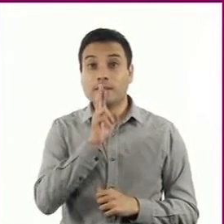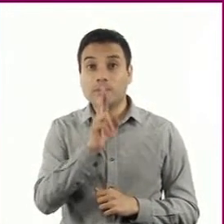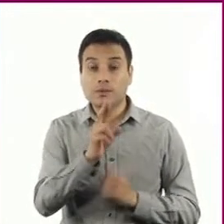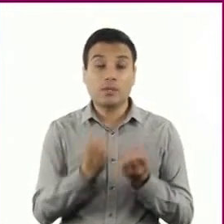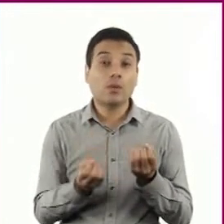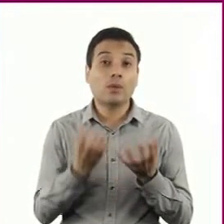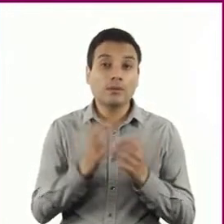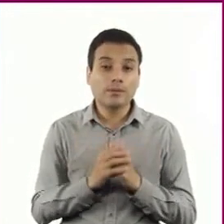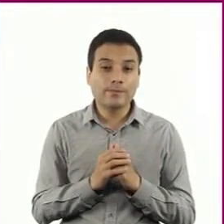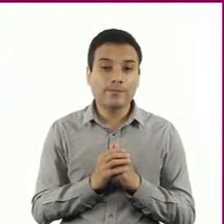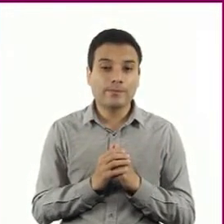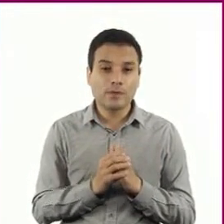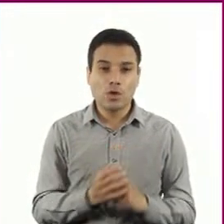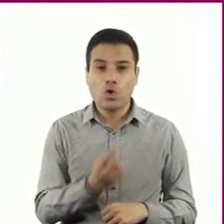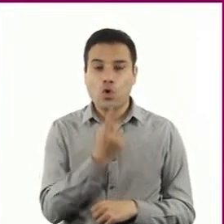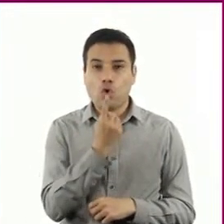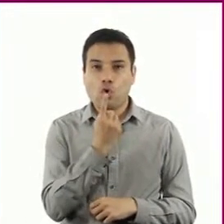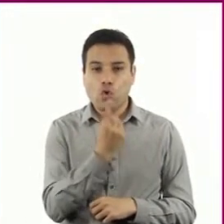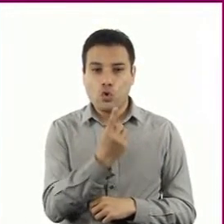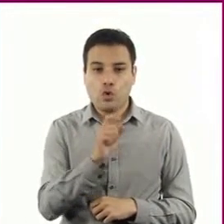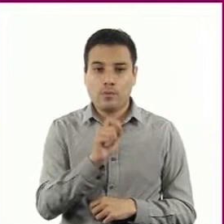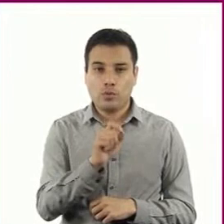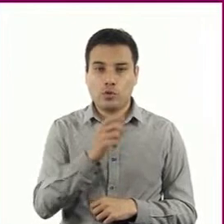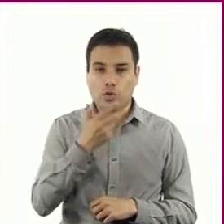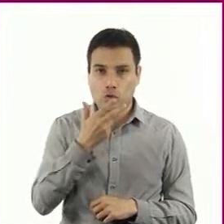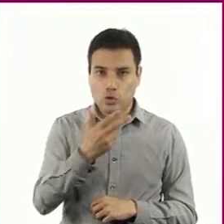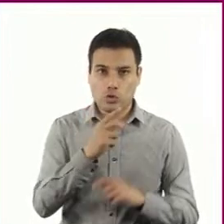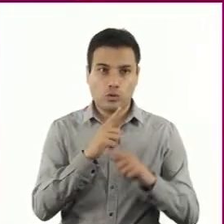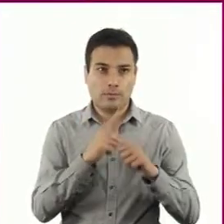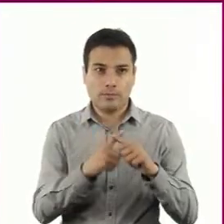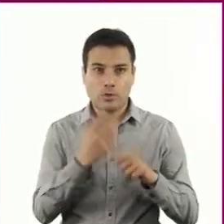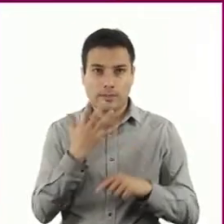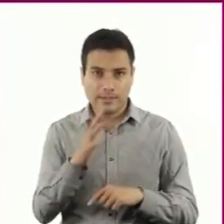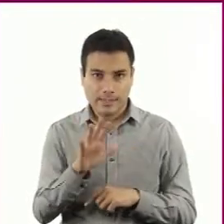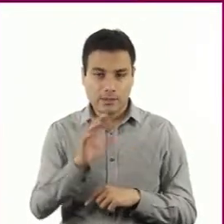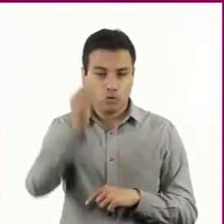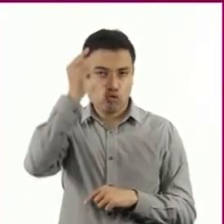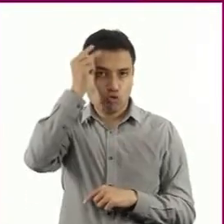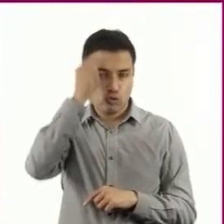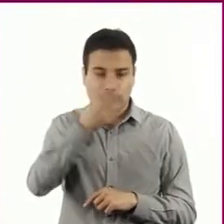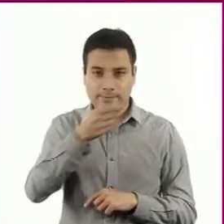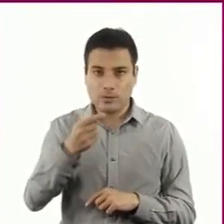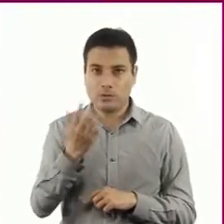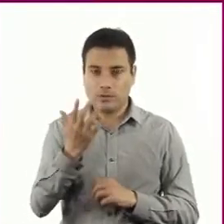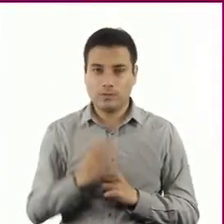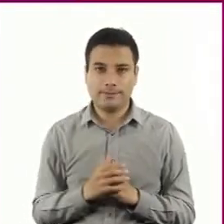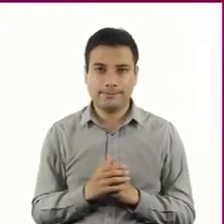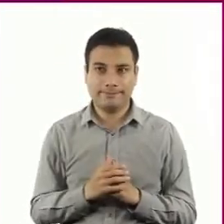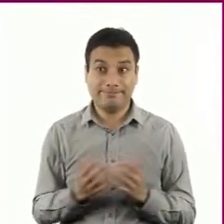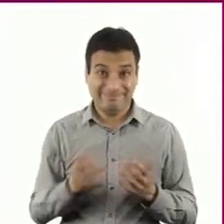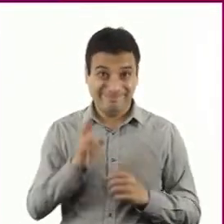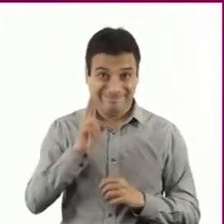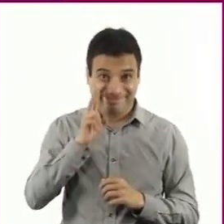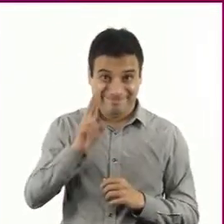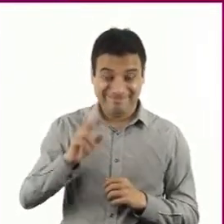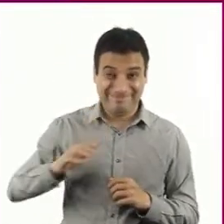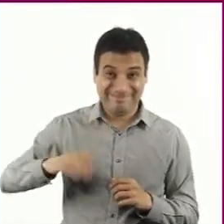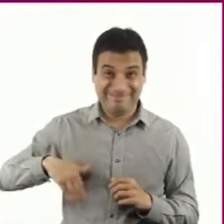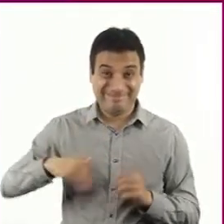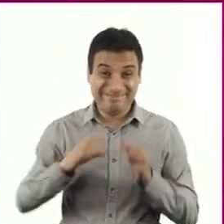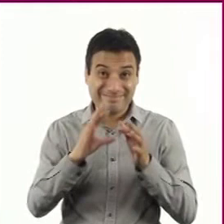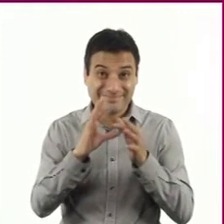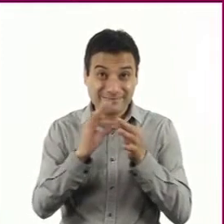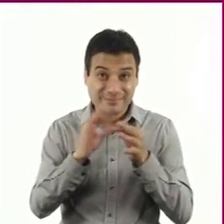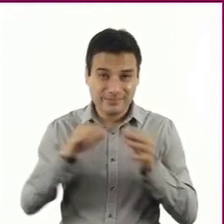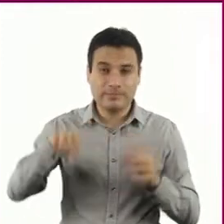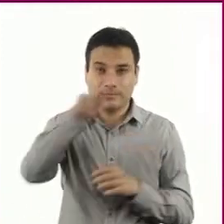es igual a 1.8 por 10 a la quinta potencia negativa. Pienso que con la información que acabamos de analizar, las